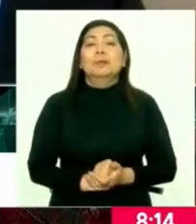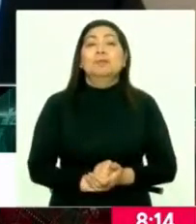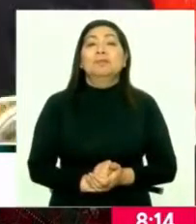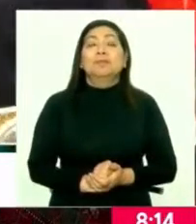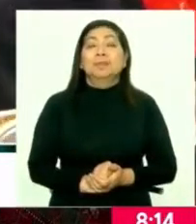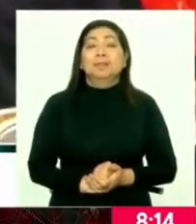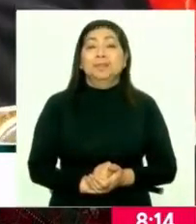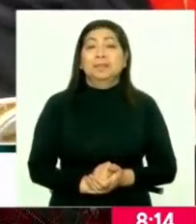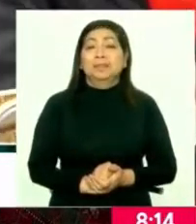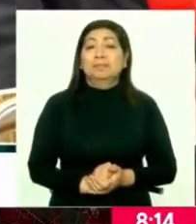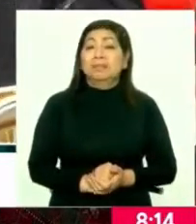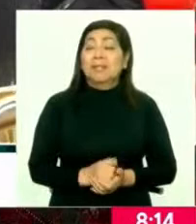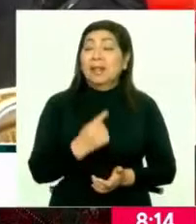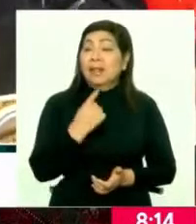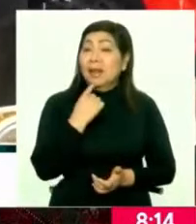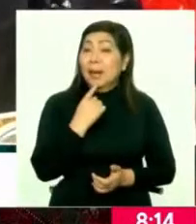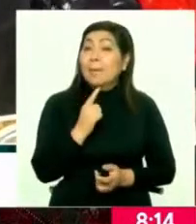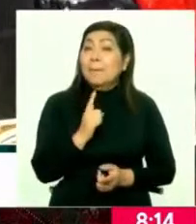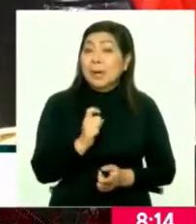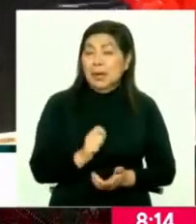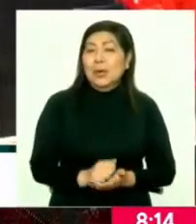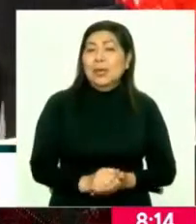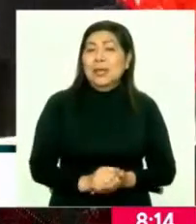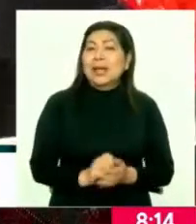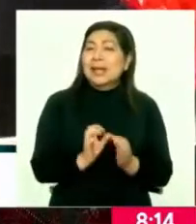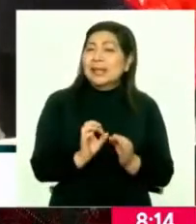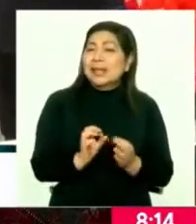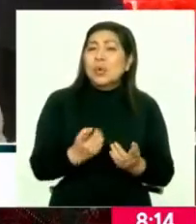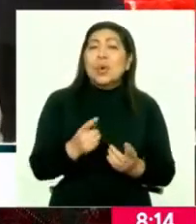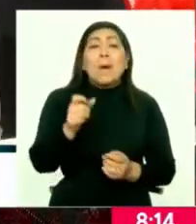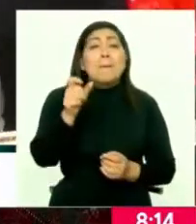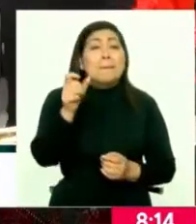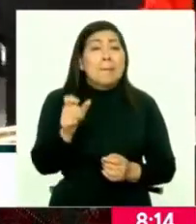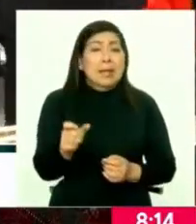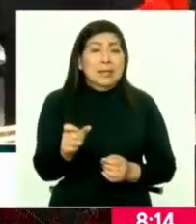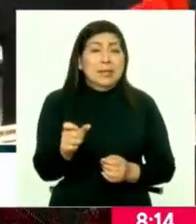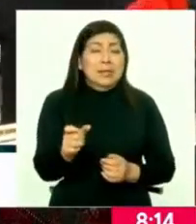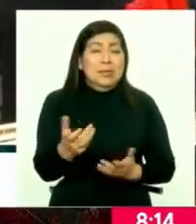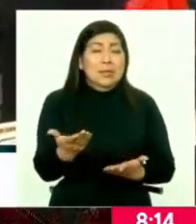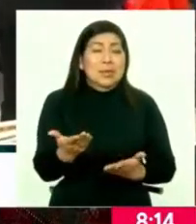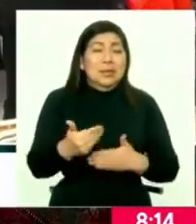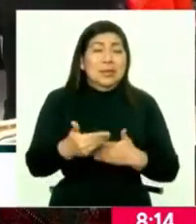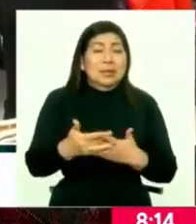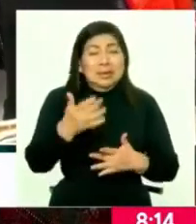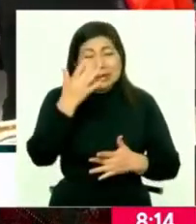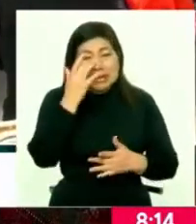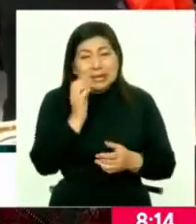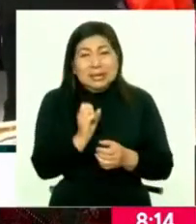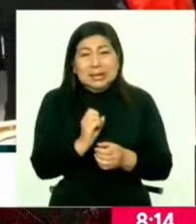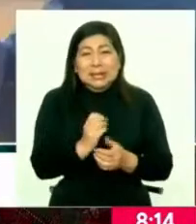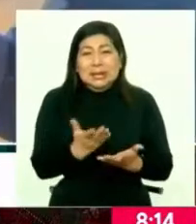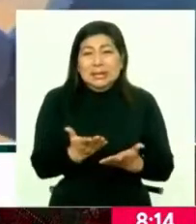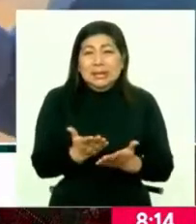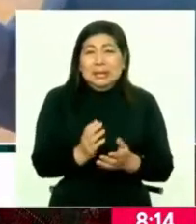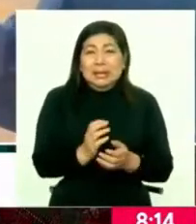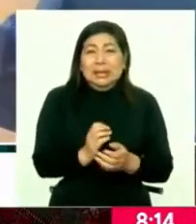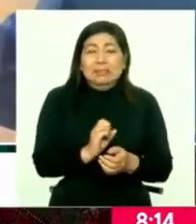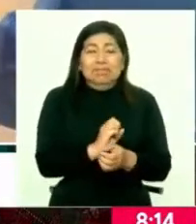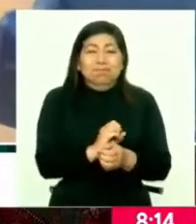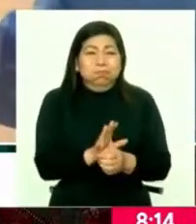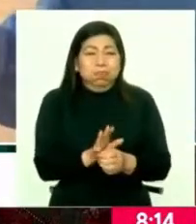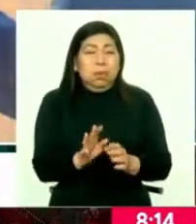y finalmente, le hago preguntas que suelen pasar. Una persona que acaba de pasar un proceso de infección con